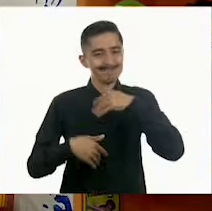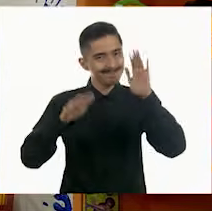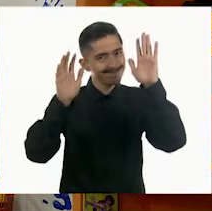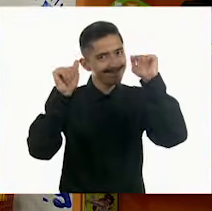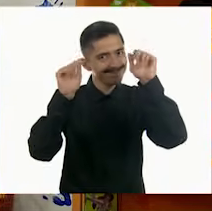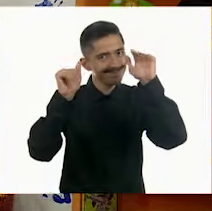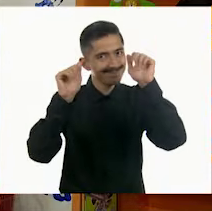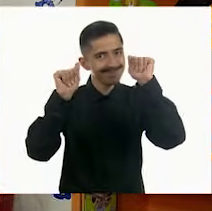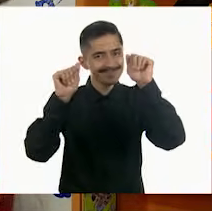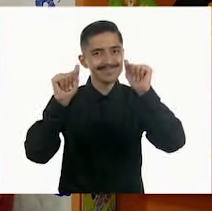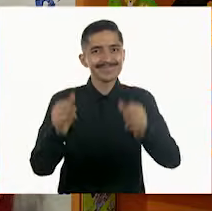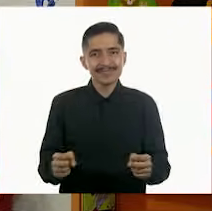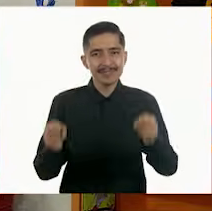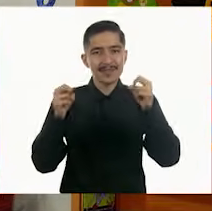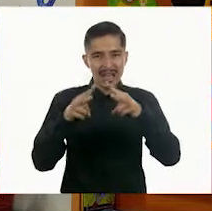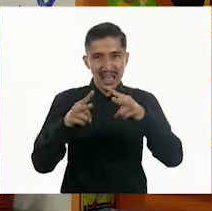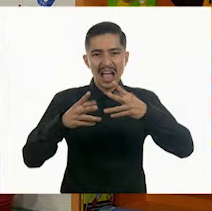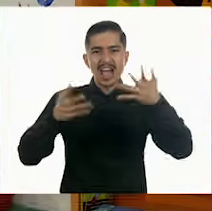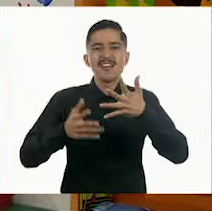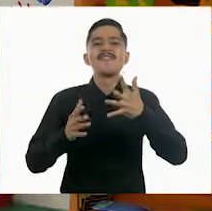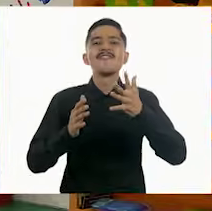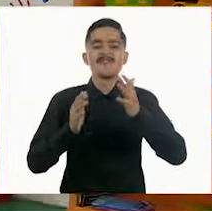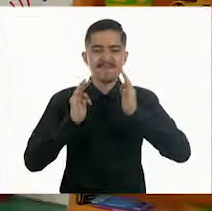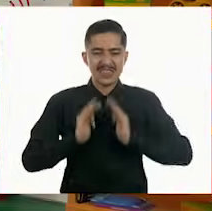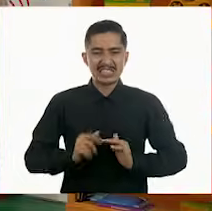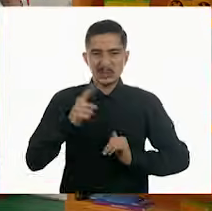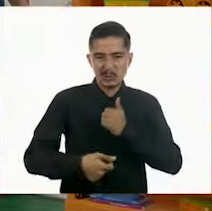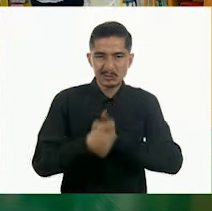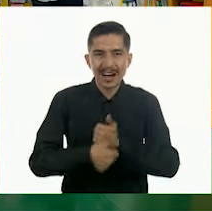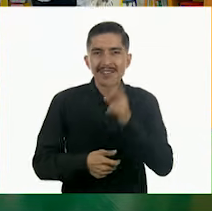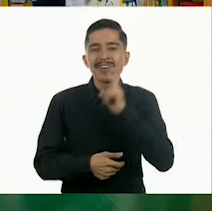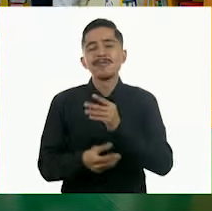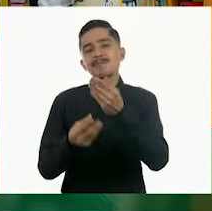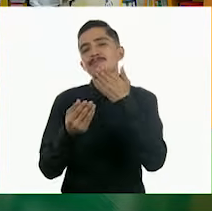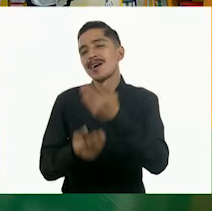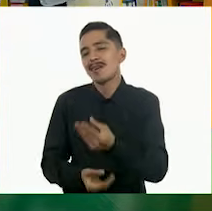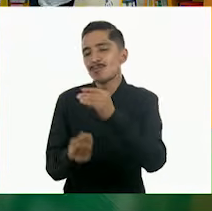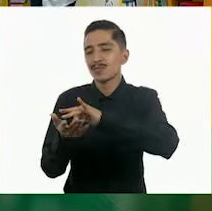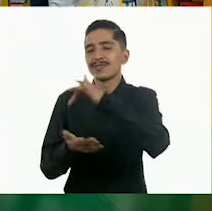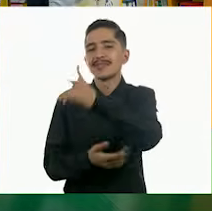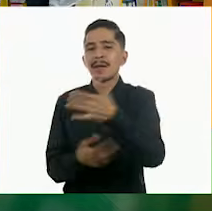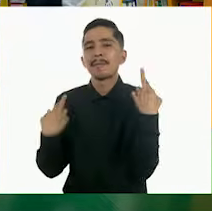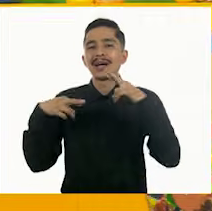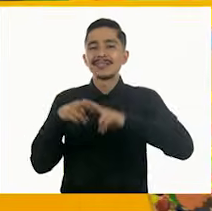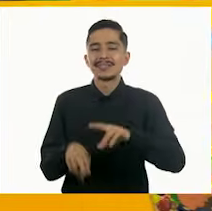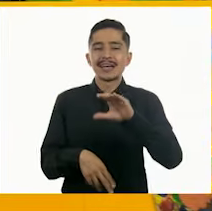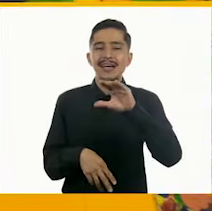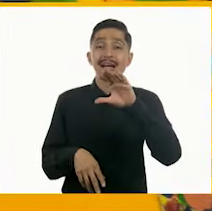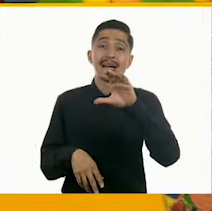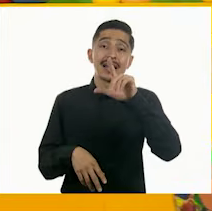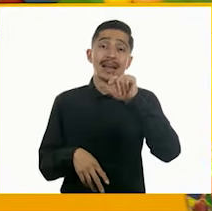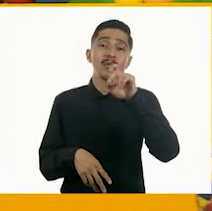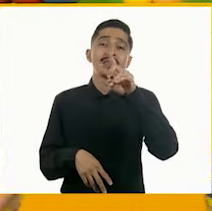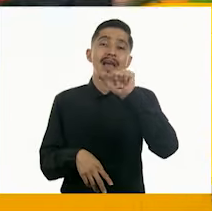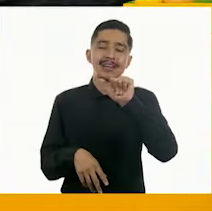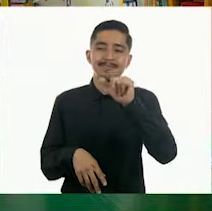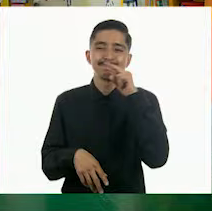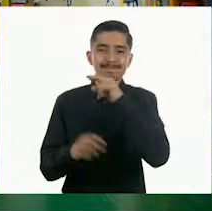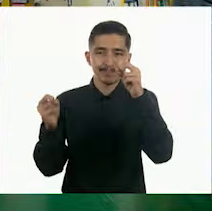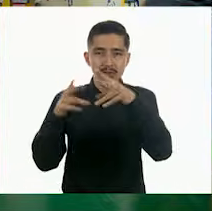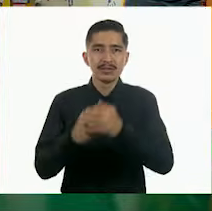y vamos con el reto físico. Muy bien, maestra Claudia, muchísimas gracias. A ti, gracias. Hasta pronto.